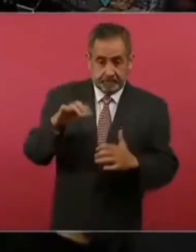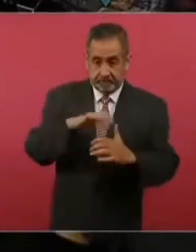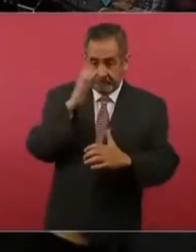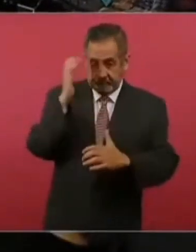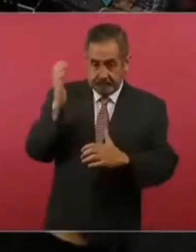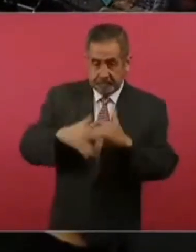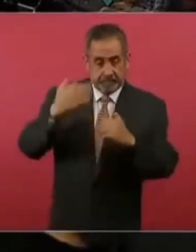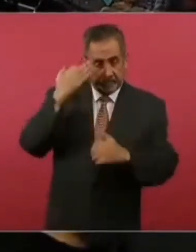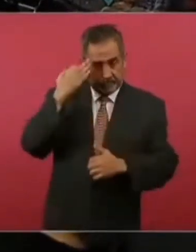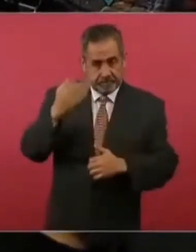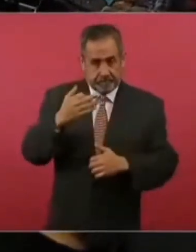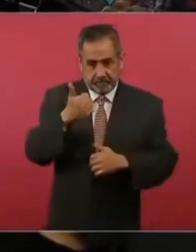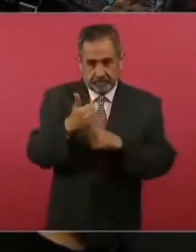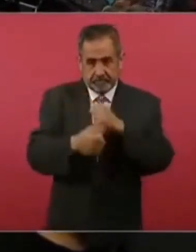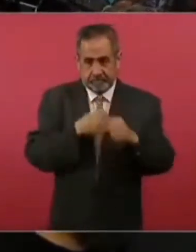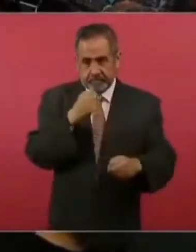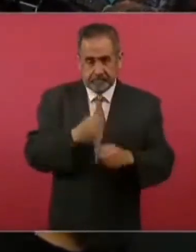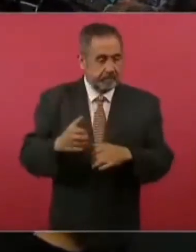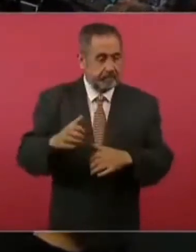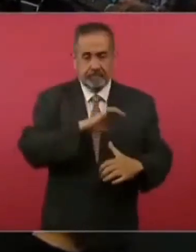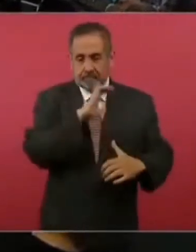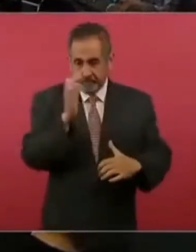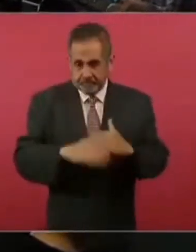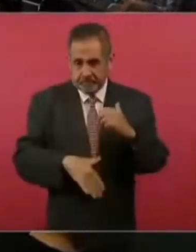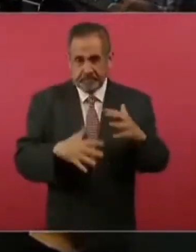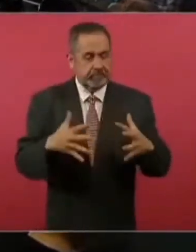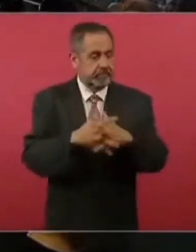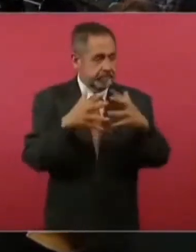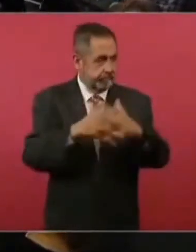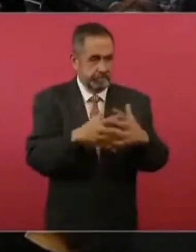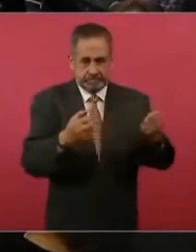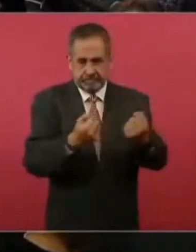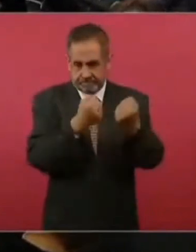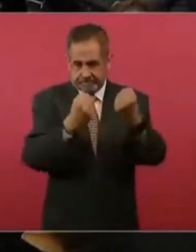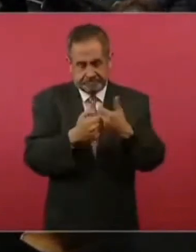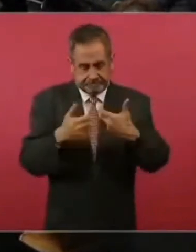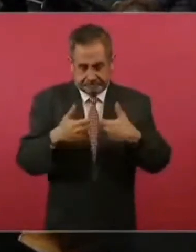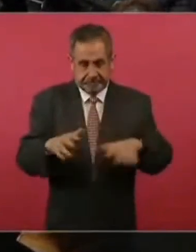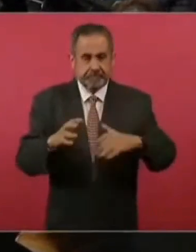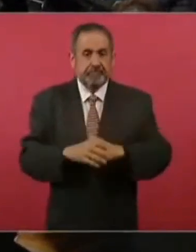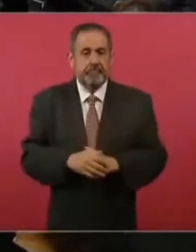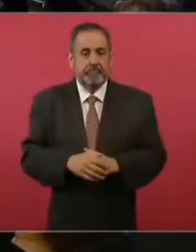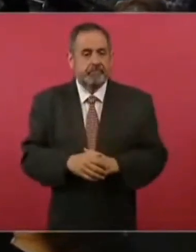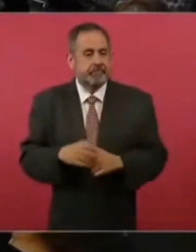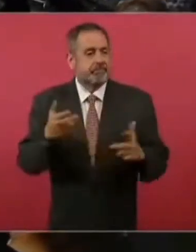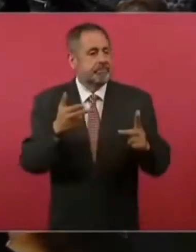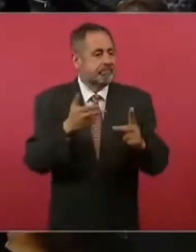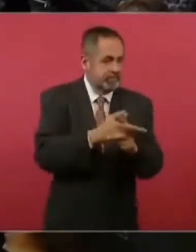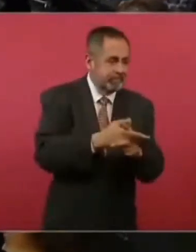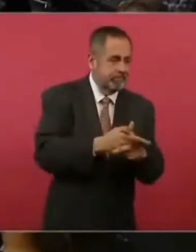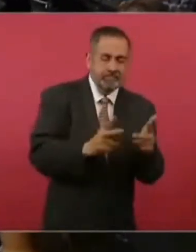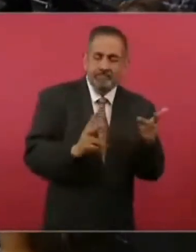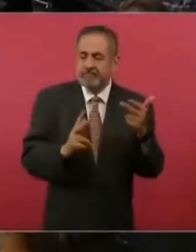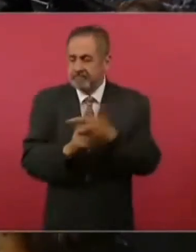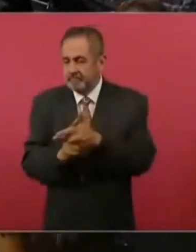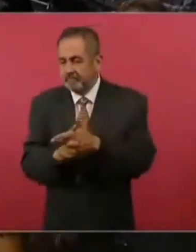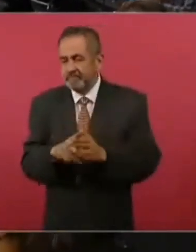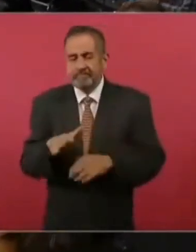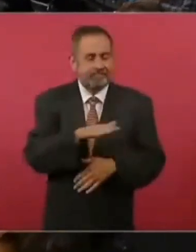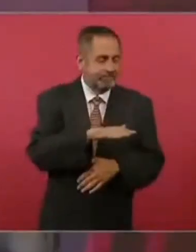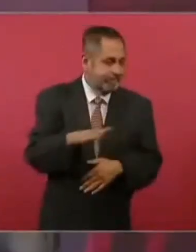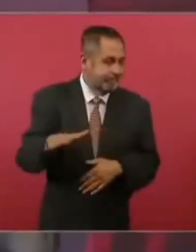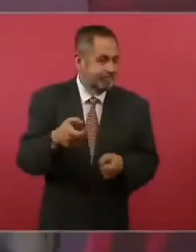de horror por asesinatos,